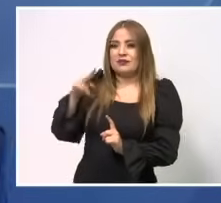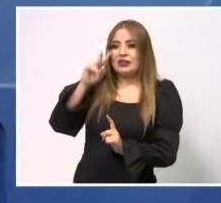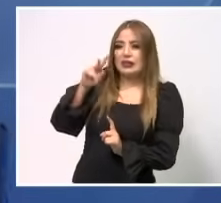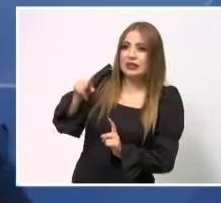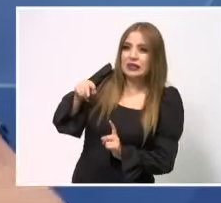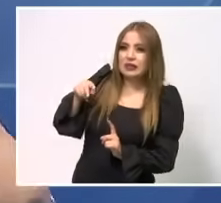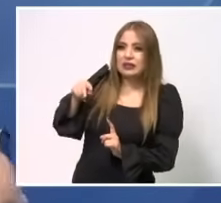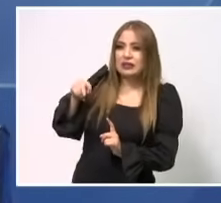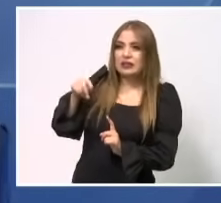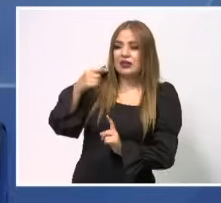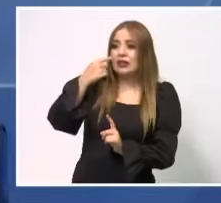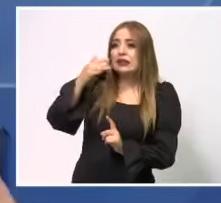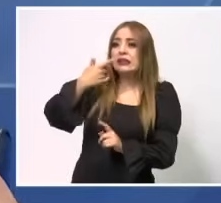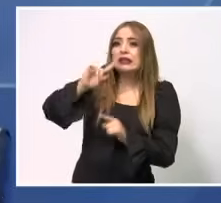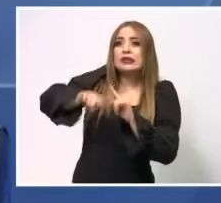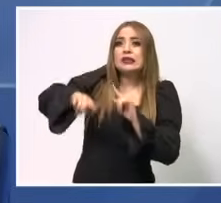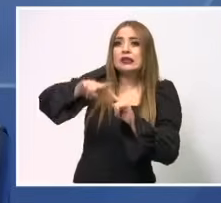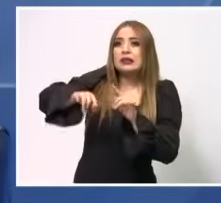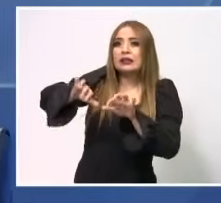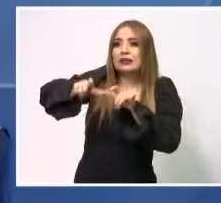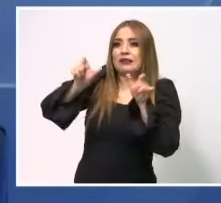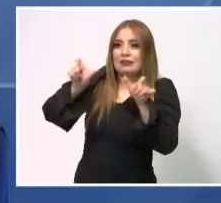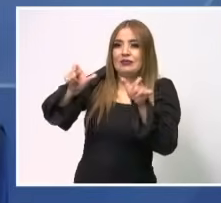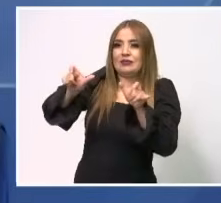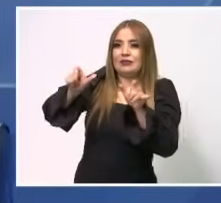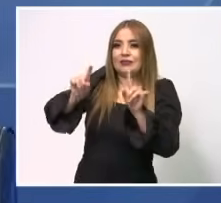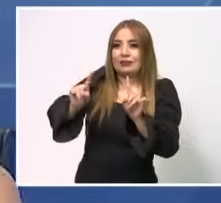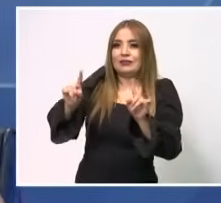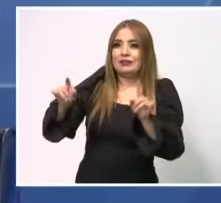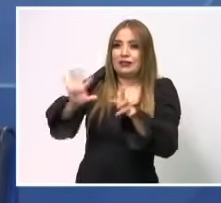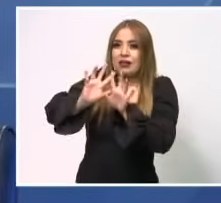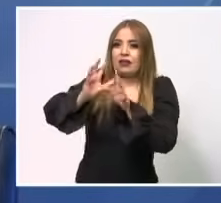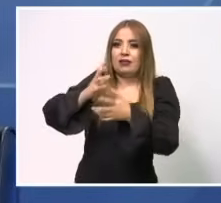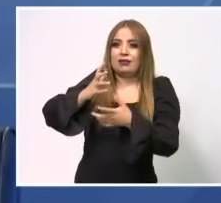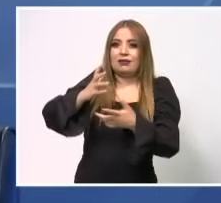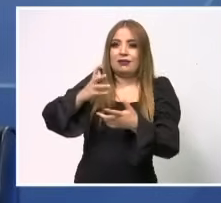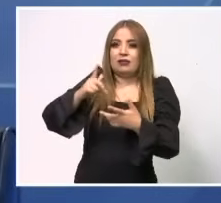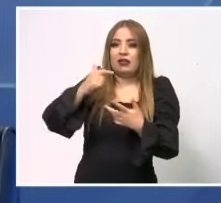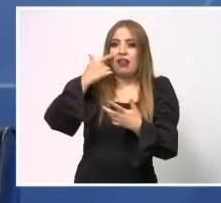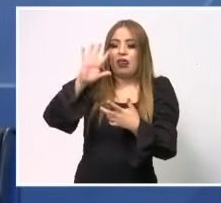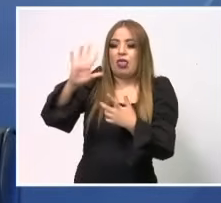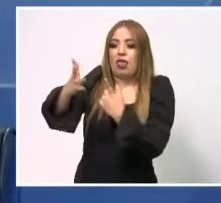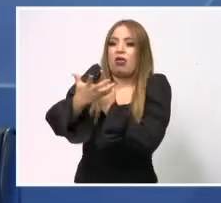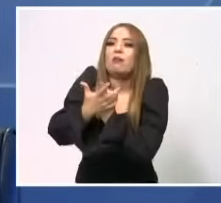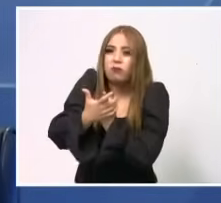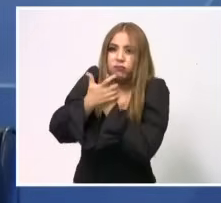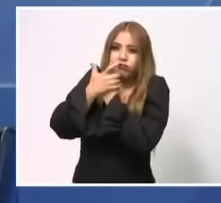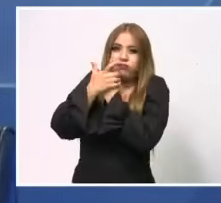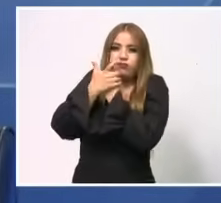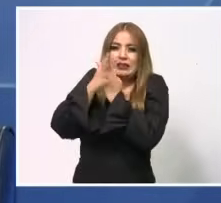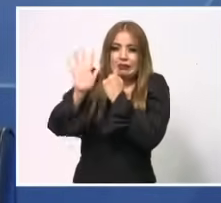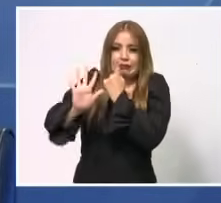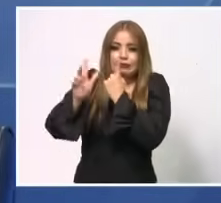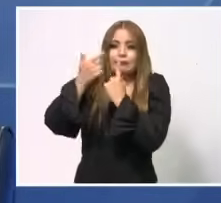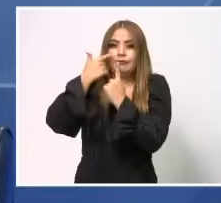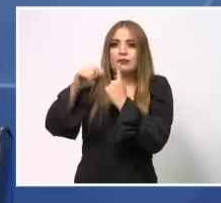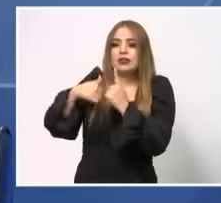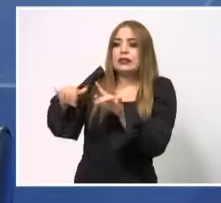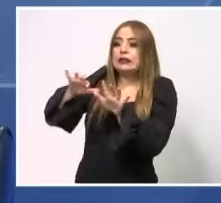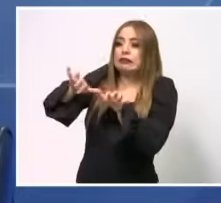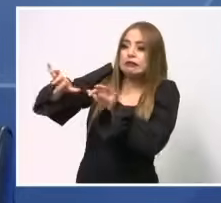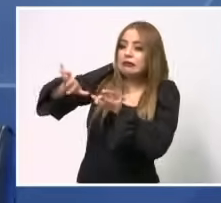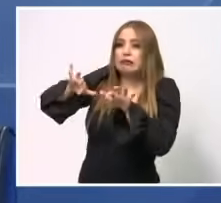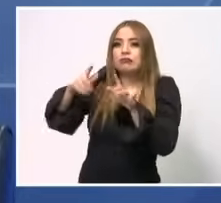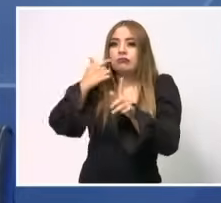que intento es quitar a seguridad no porque ya sabes que llegan y te agarran como este medio brusco Entonces yo lo yo lo intento